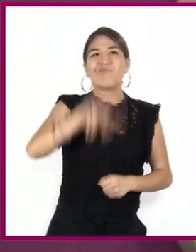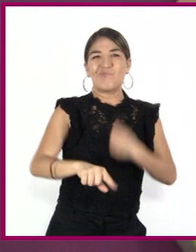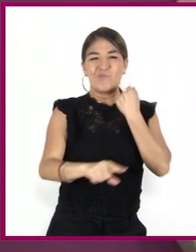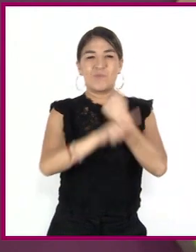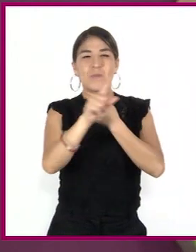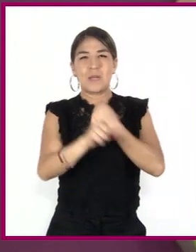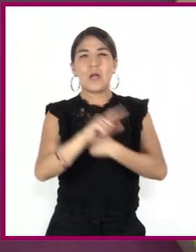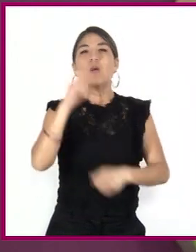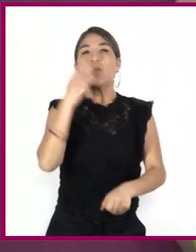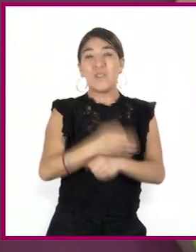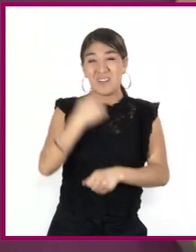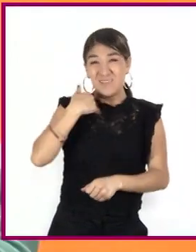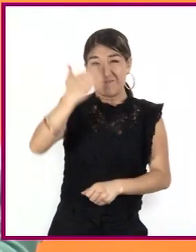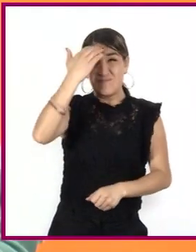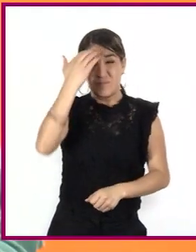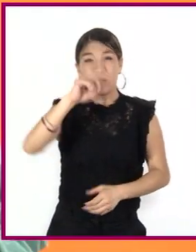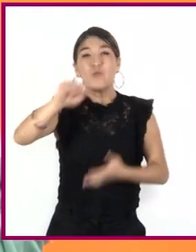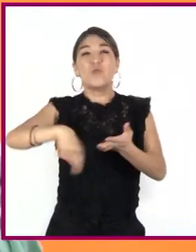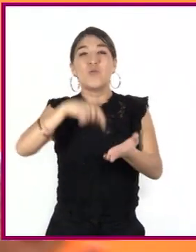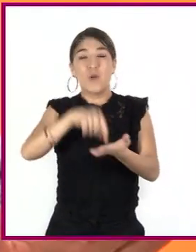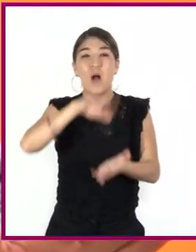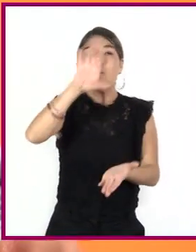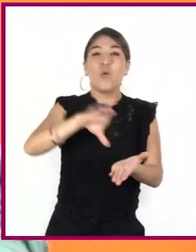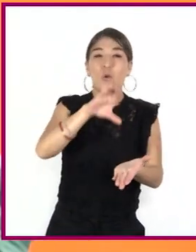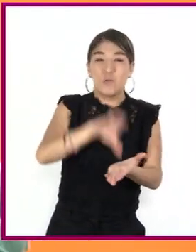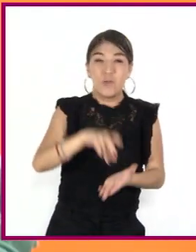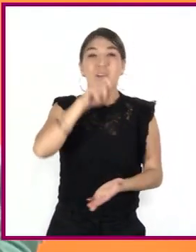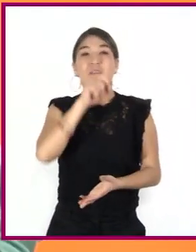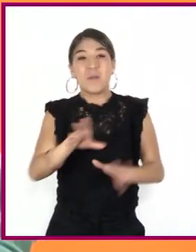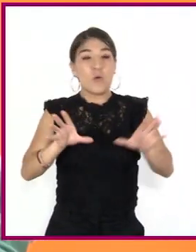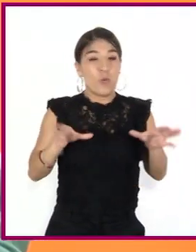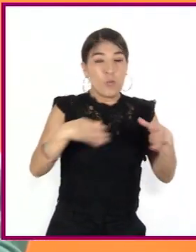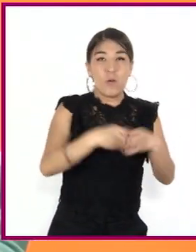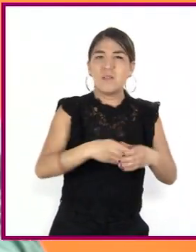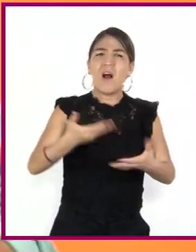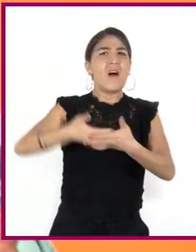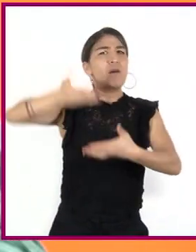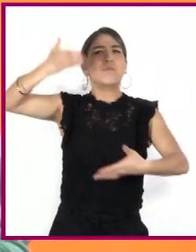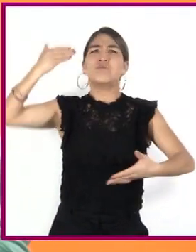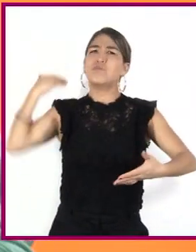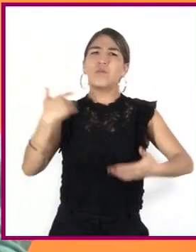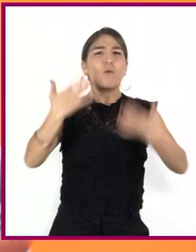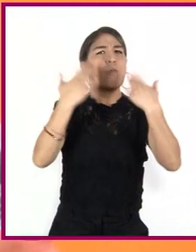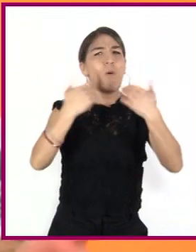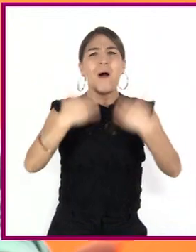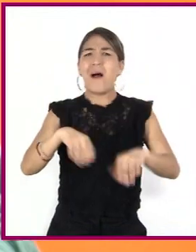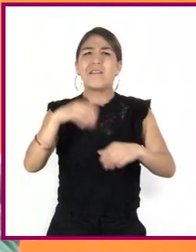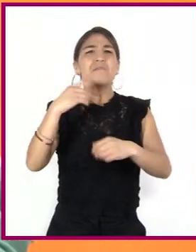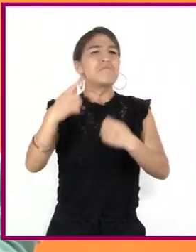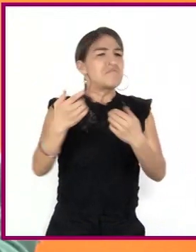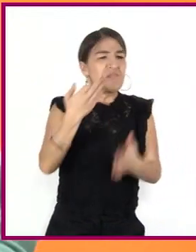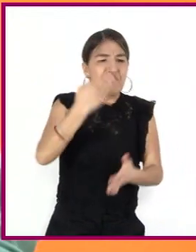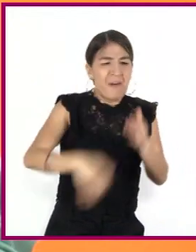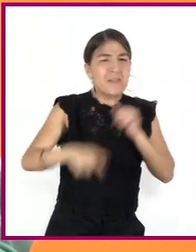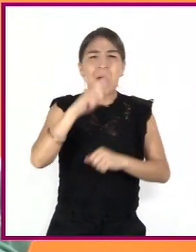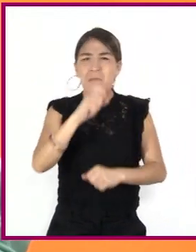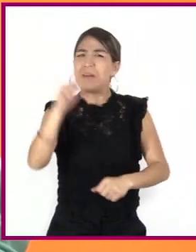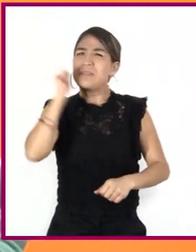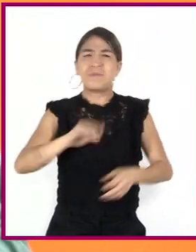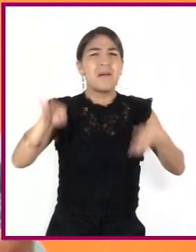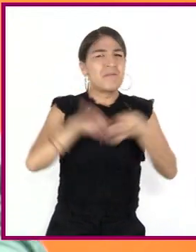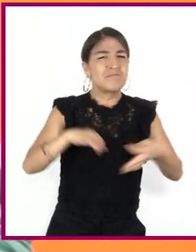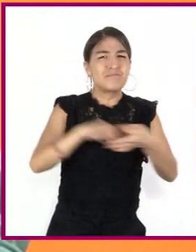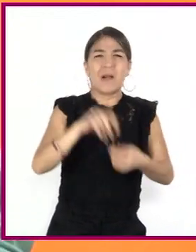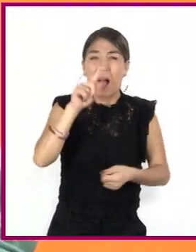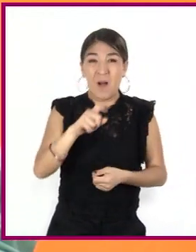que conozco colonias y comunidades que en otros tiempos no sufrían de la falta de agua. Sin embargo, hoy ya no cuentan con la mínima